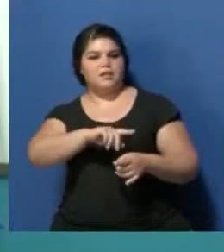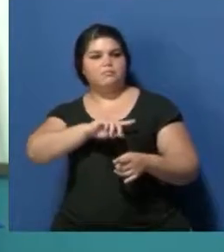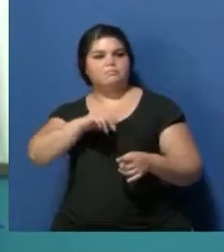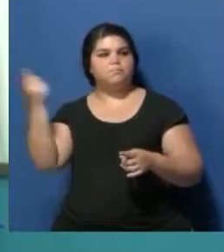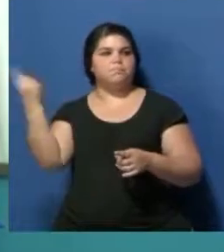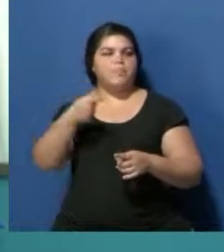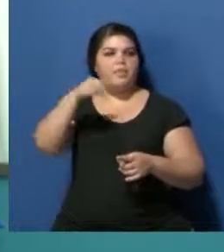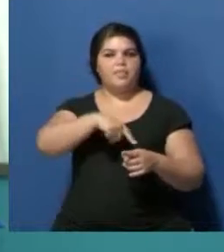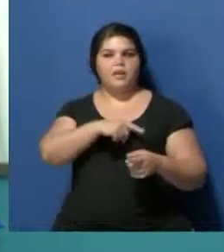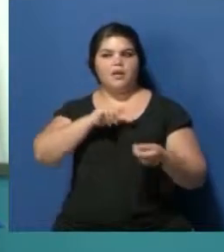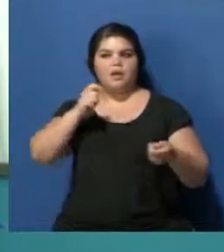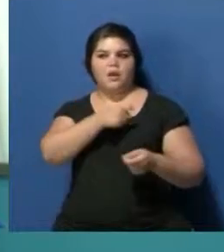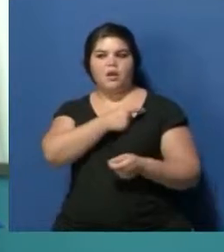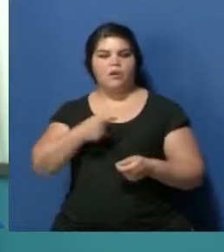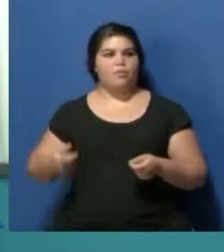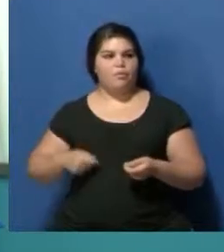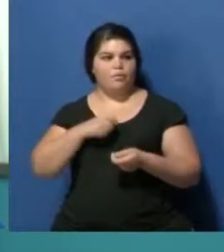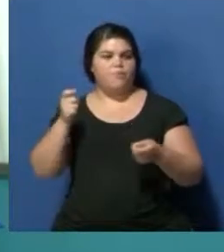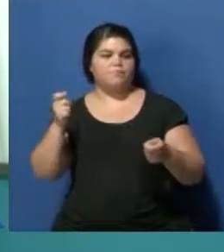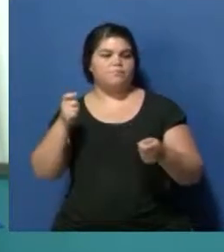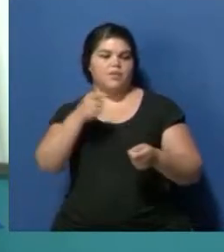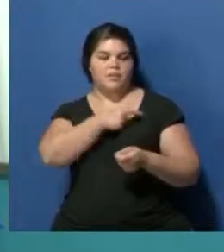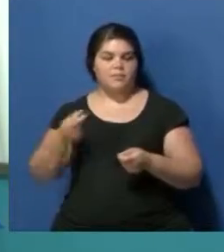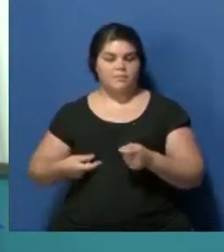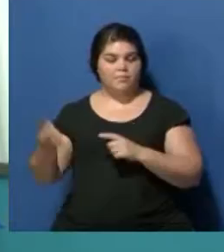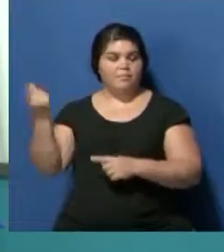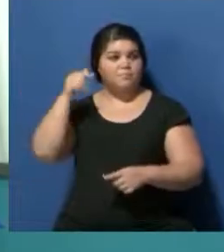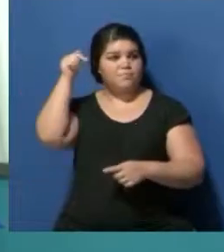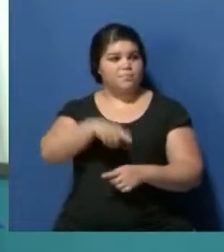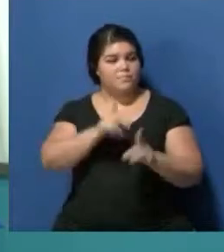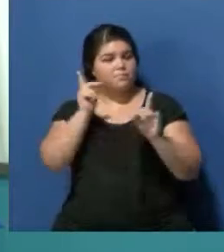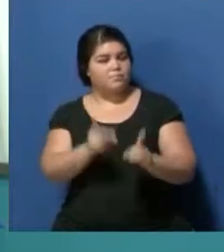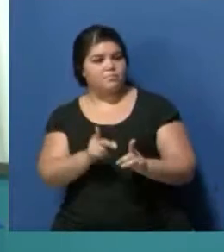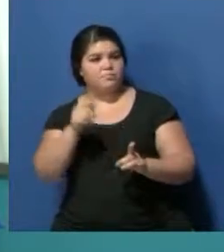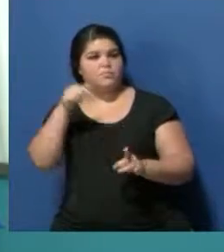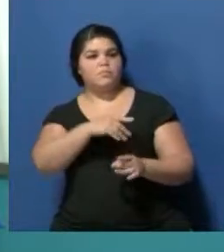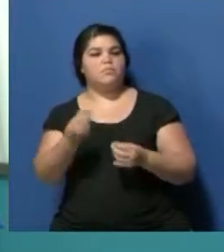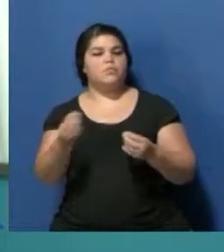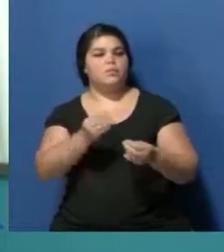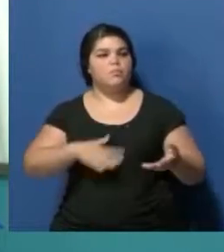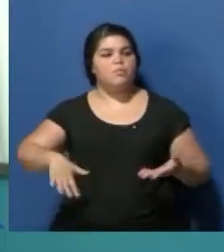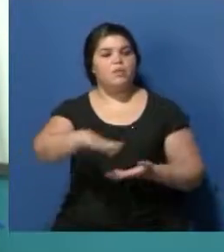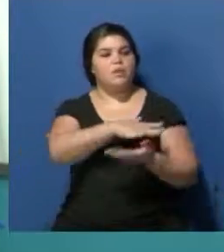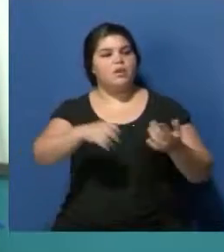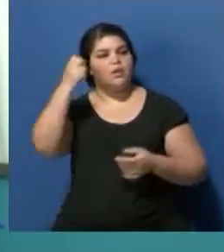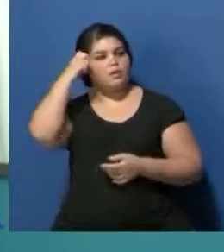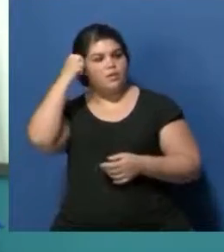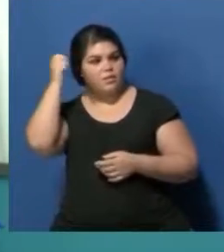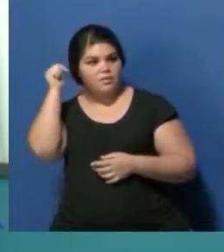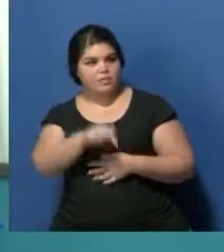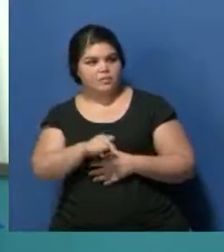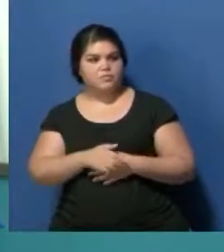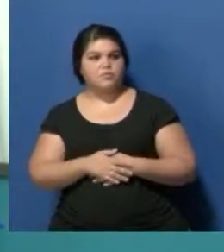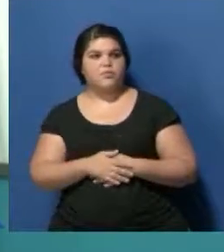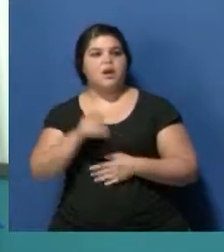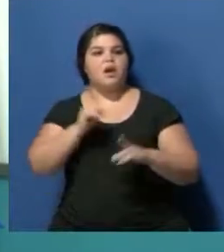Ejecutivo. Ahora parece que sigue siendo la presión desde lo económico lo que termina definiendo las situaciones en el Congreso. Finalmente el acuerdo que se llega